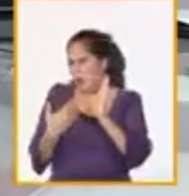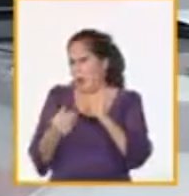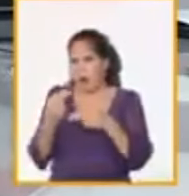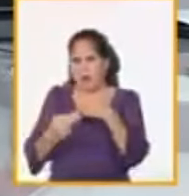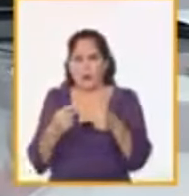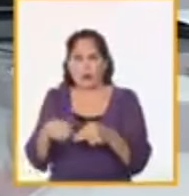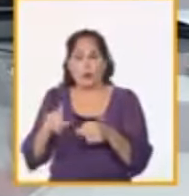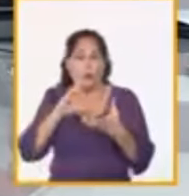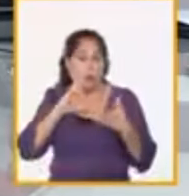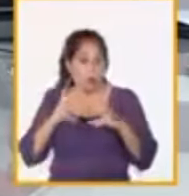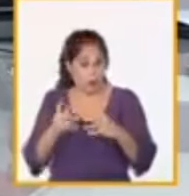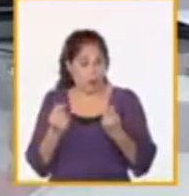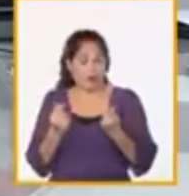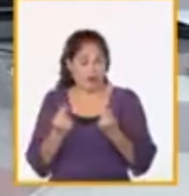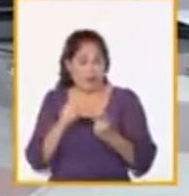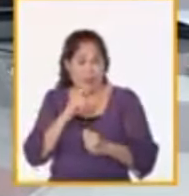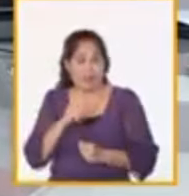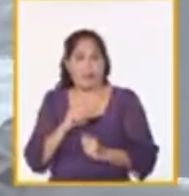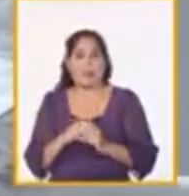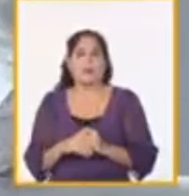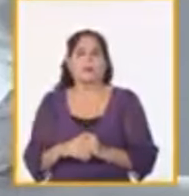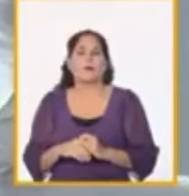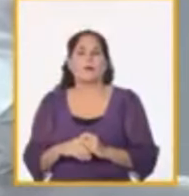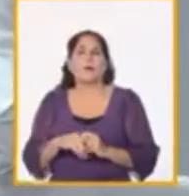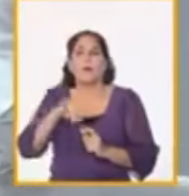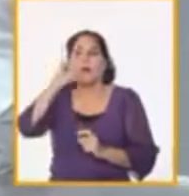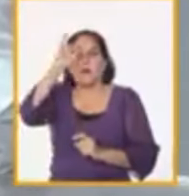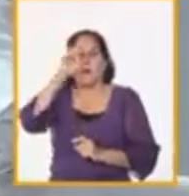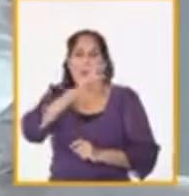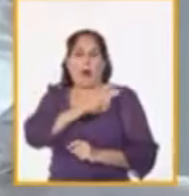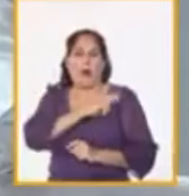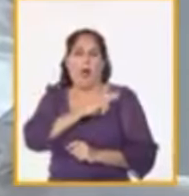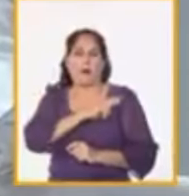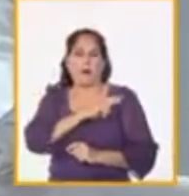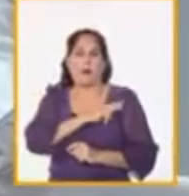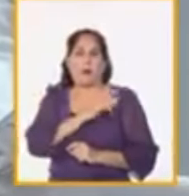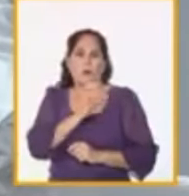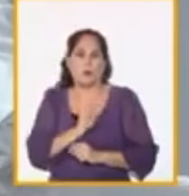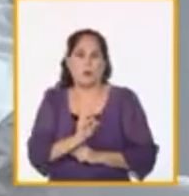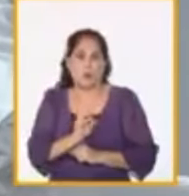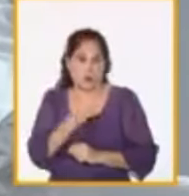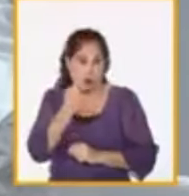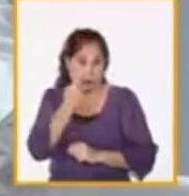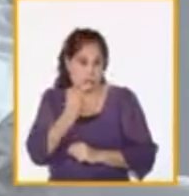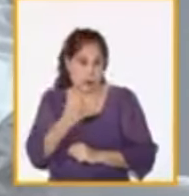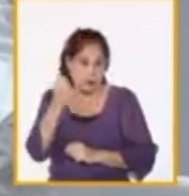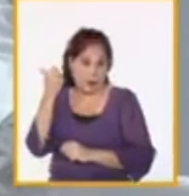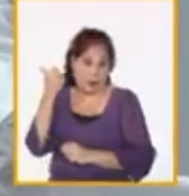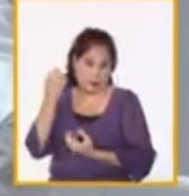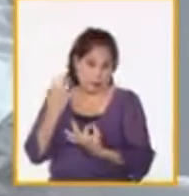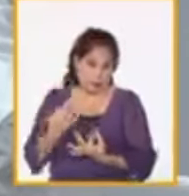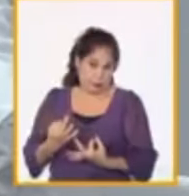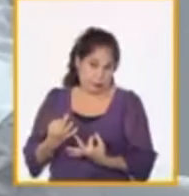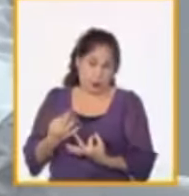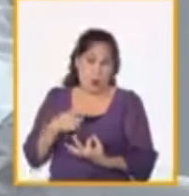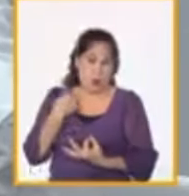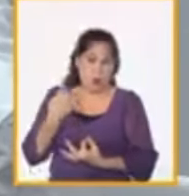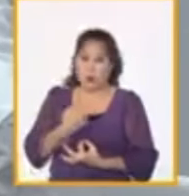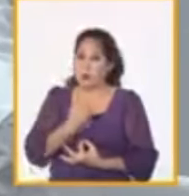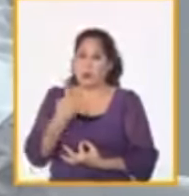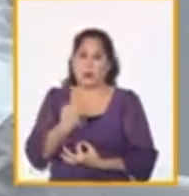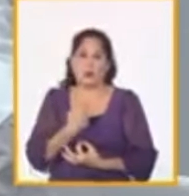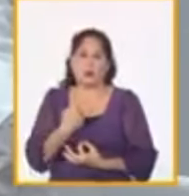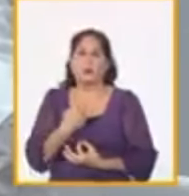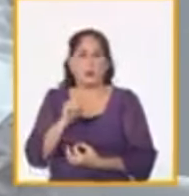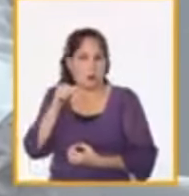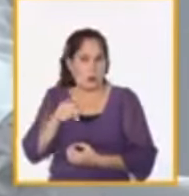financieras y económicas que tiene el país? Sí, Randy, como se veía en el material, nosotros expresarle que hoy